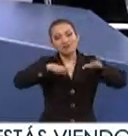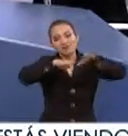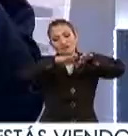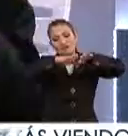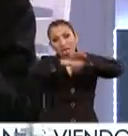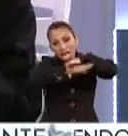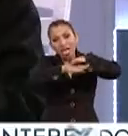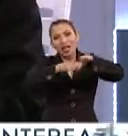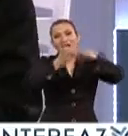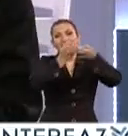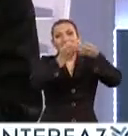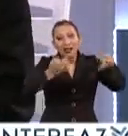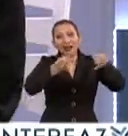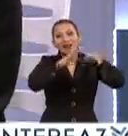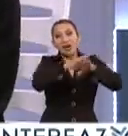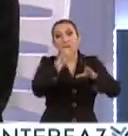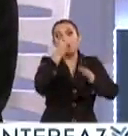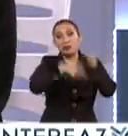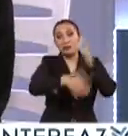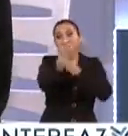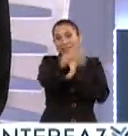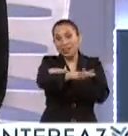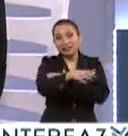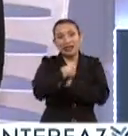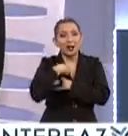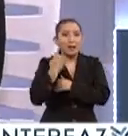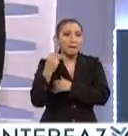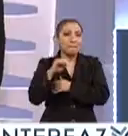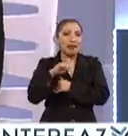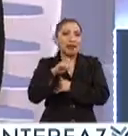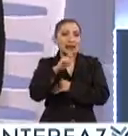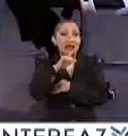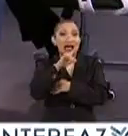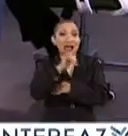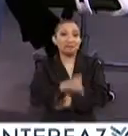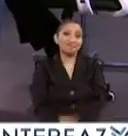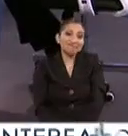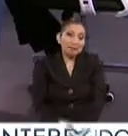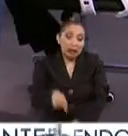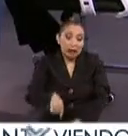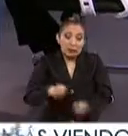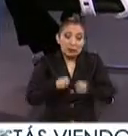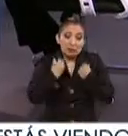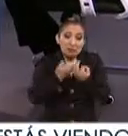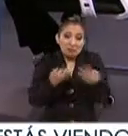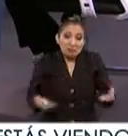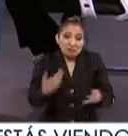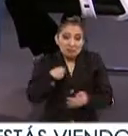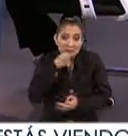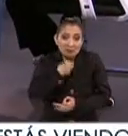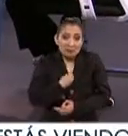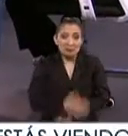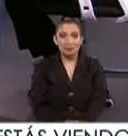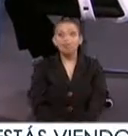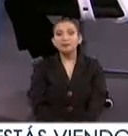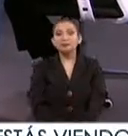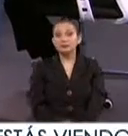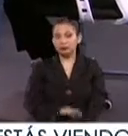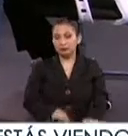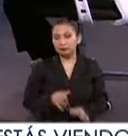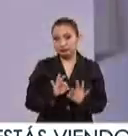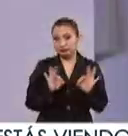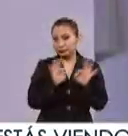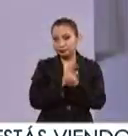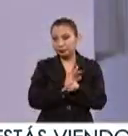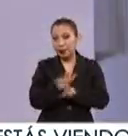fallas y tenemos sismos como el de 2010 en Mexicali. Pues así estamos, bueno, así nos tocó vivir como ingeniera Cristina Pacheco. Lo importante es, yo